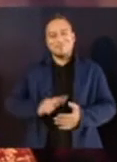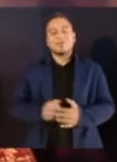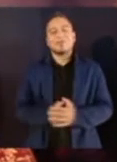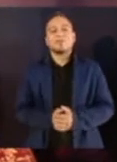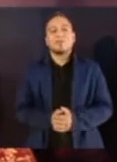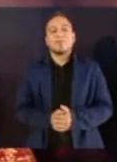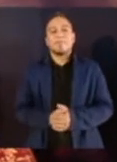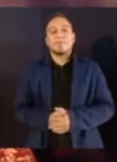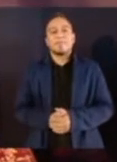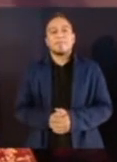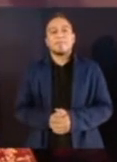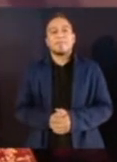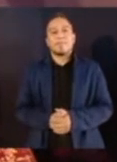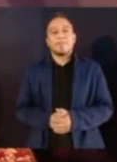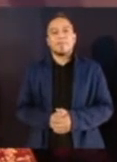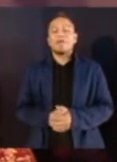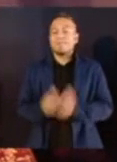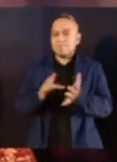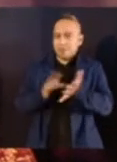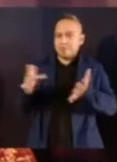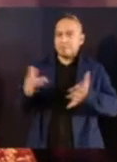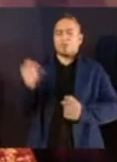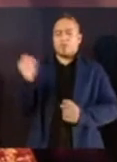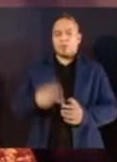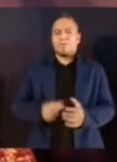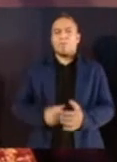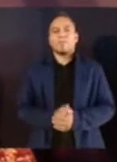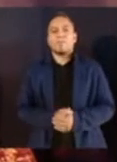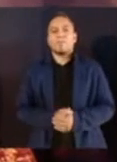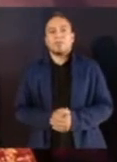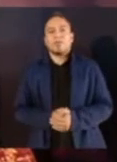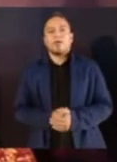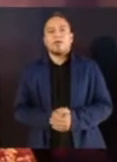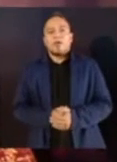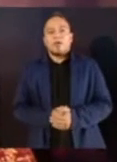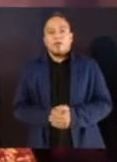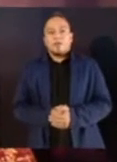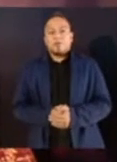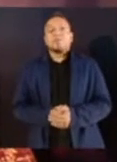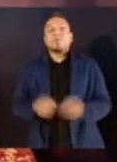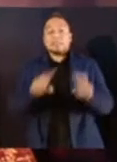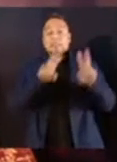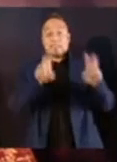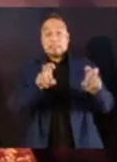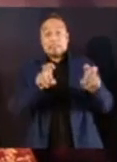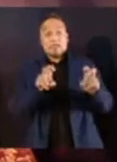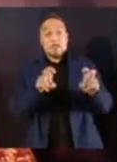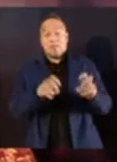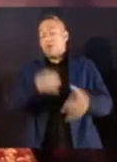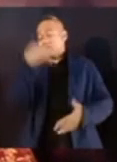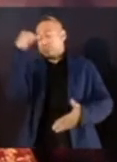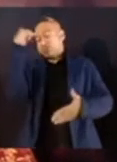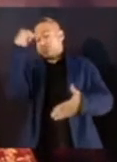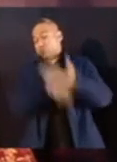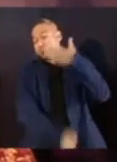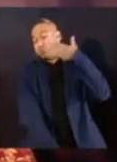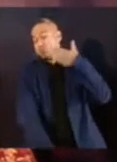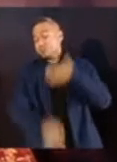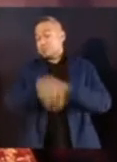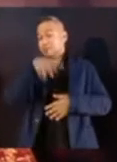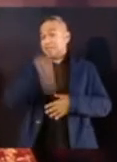Muchas gracias. Mire usted, otra vez es un tema muy vasto, pero voy a